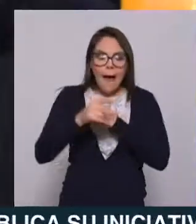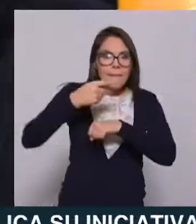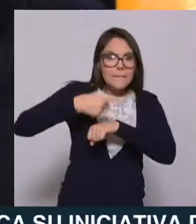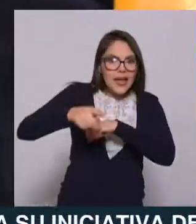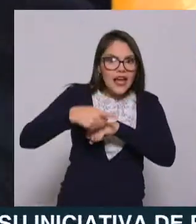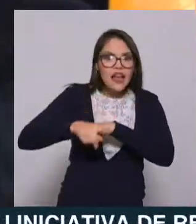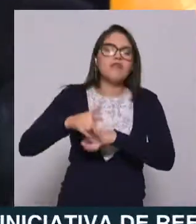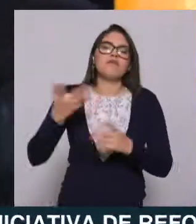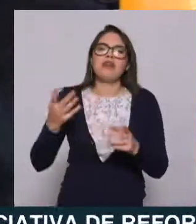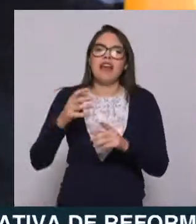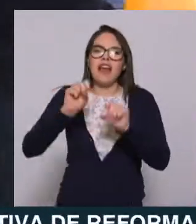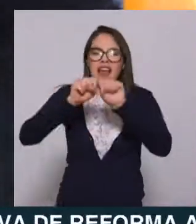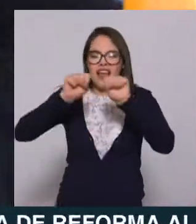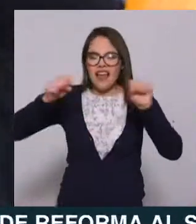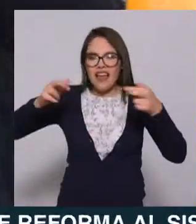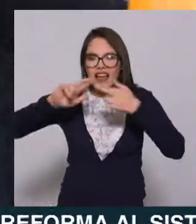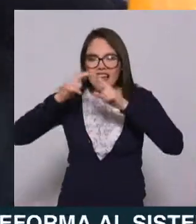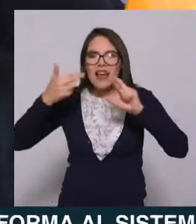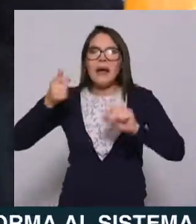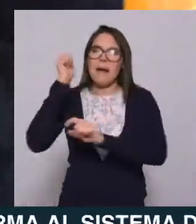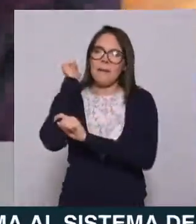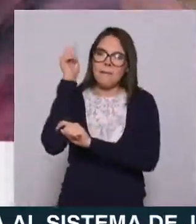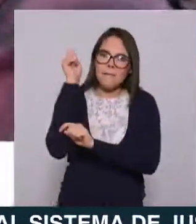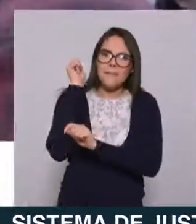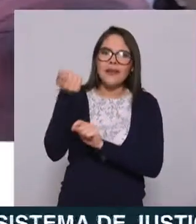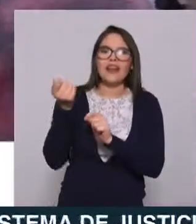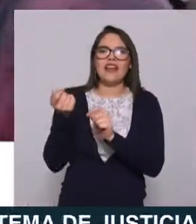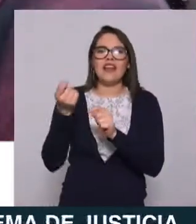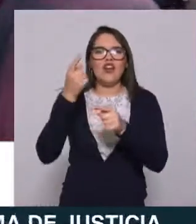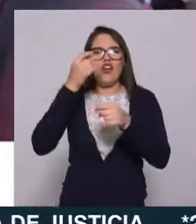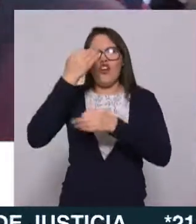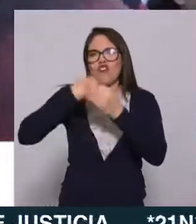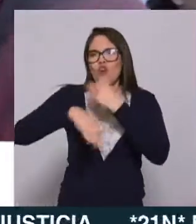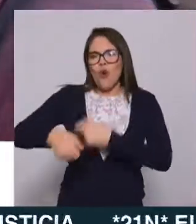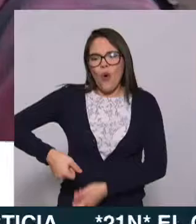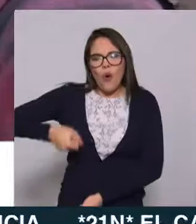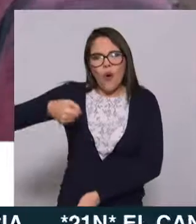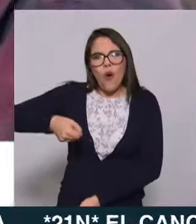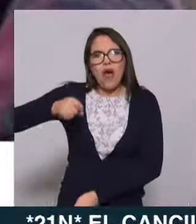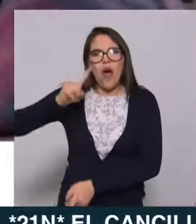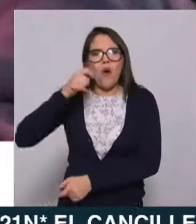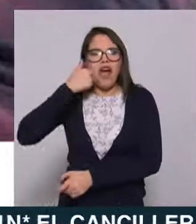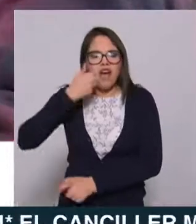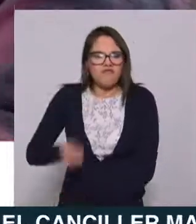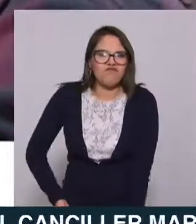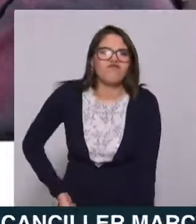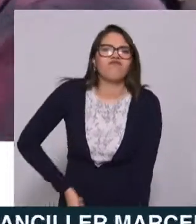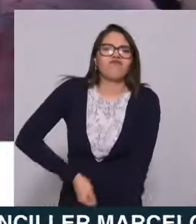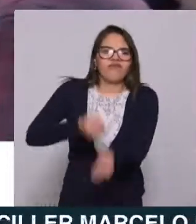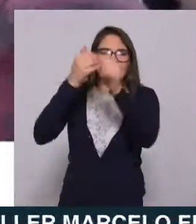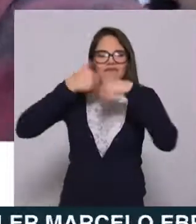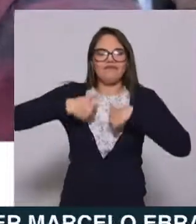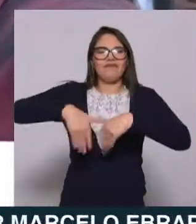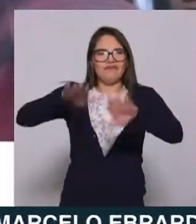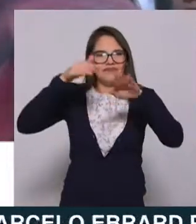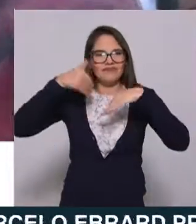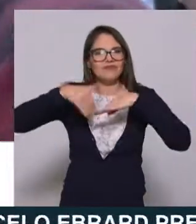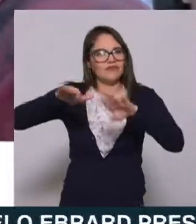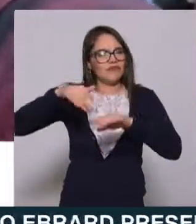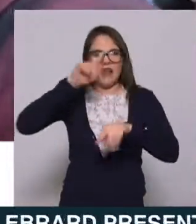quitamos cadenas, les quitamos martillos, desarmadores, cubetas con agua que nos querían echar agua para alejarnos, hacernos a un